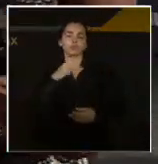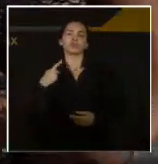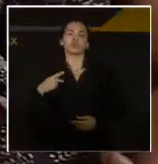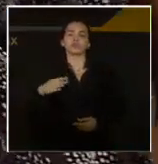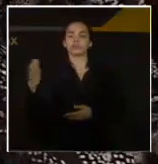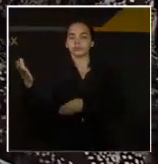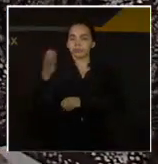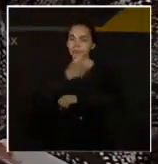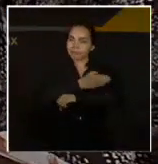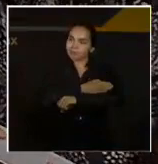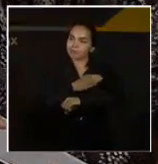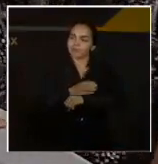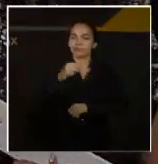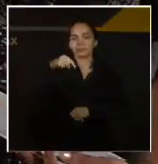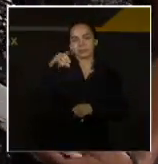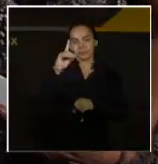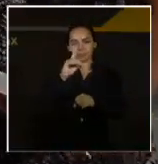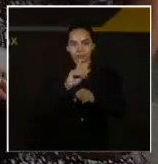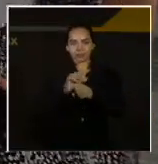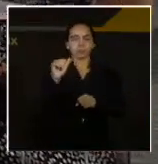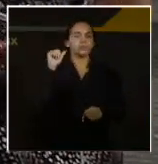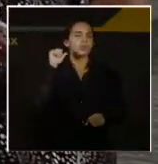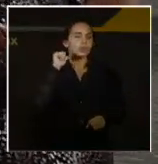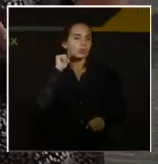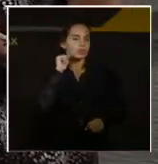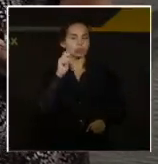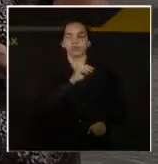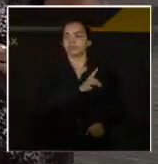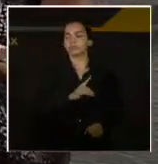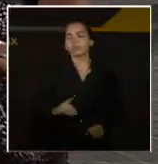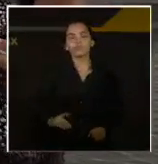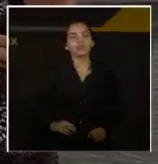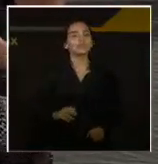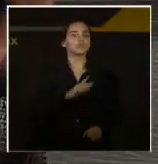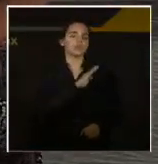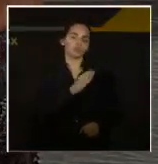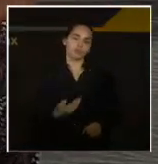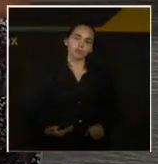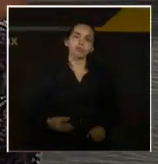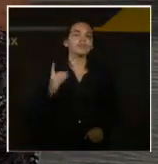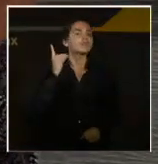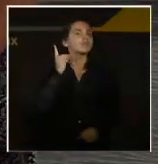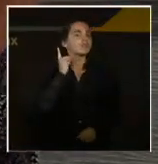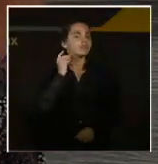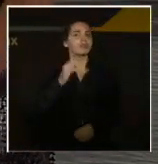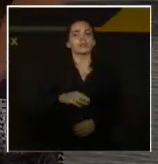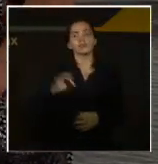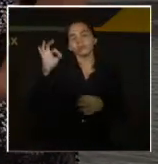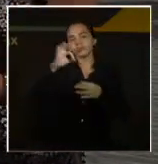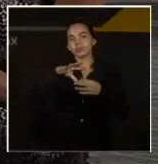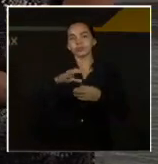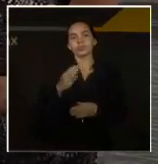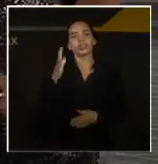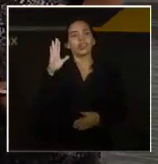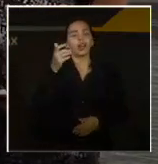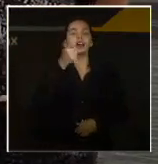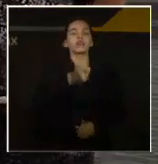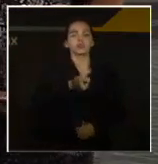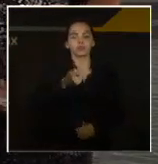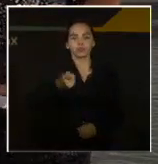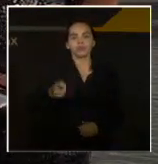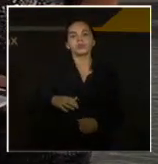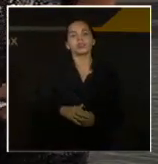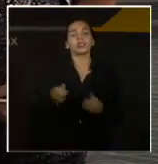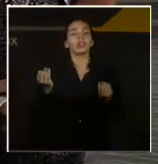acompañaron, empresarios, rectores, autoridades electorales, y pues nos despedimos ya. Así es,